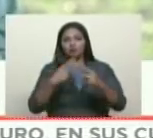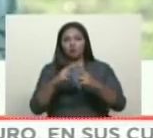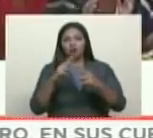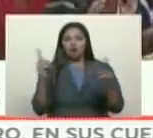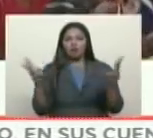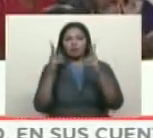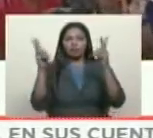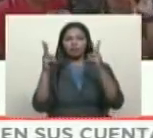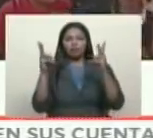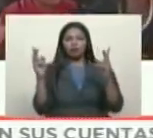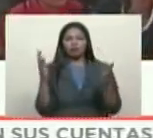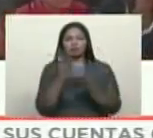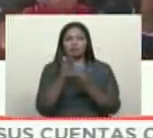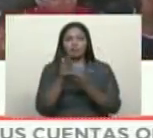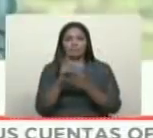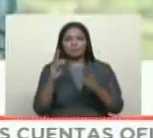siempre.